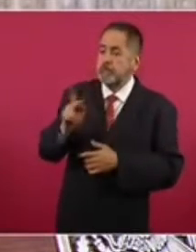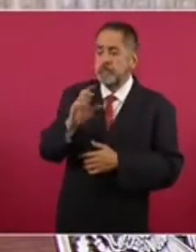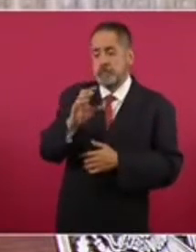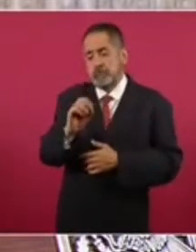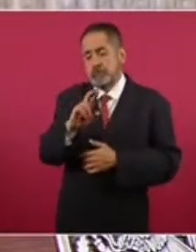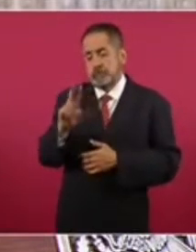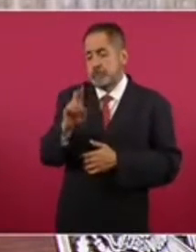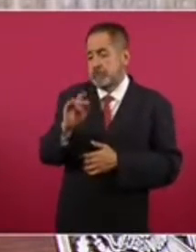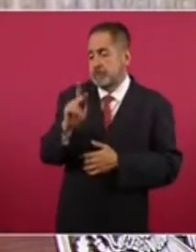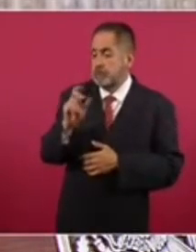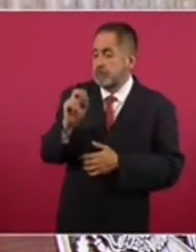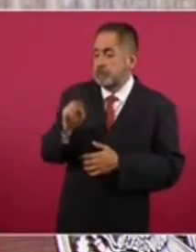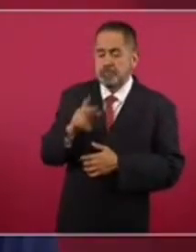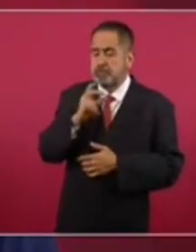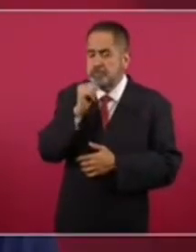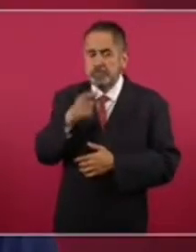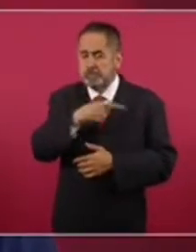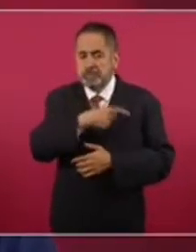prohibido,